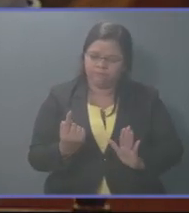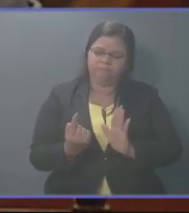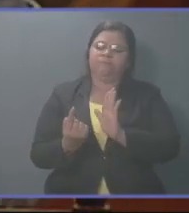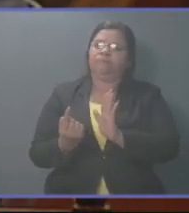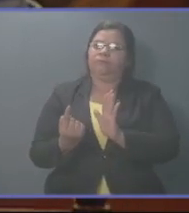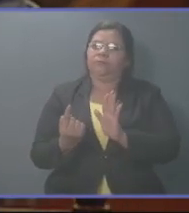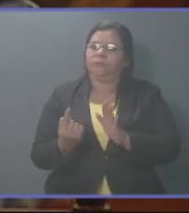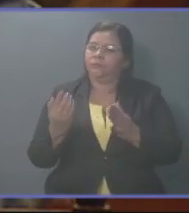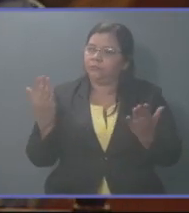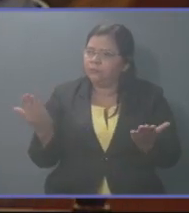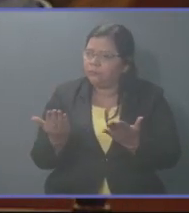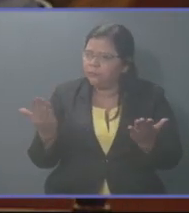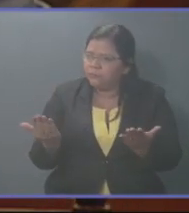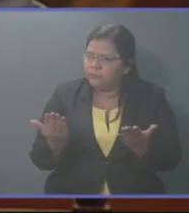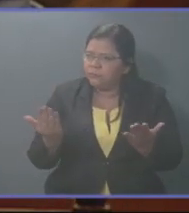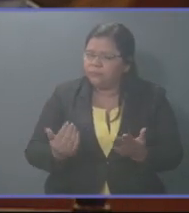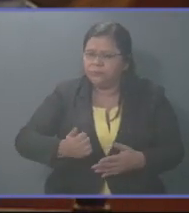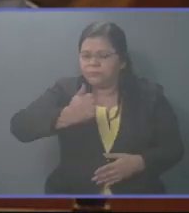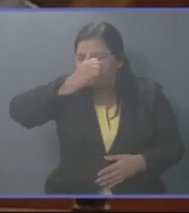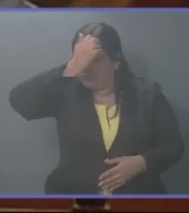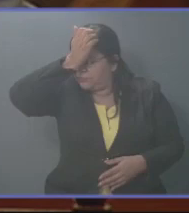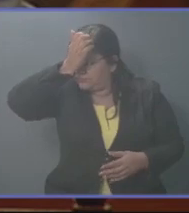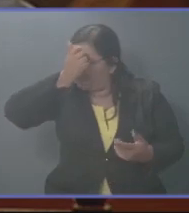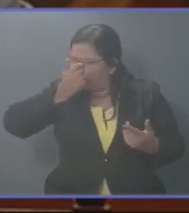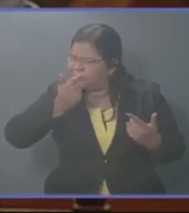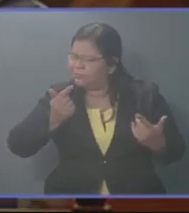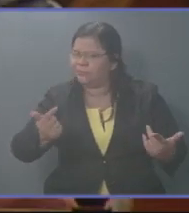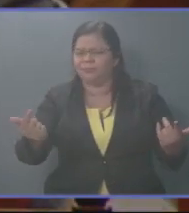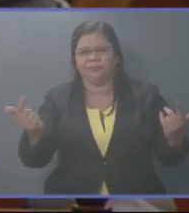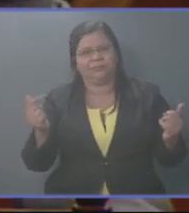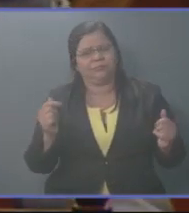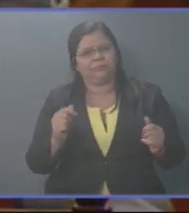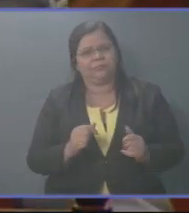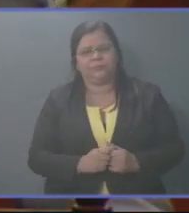Hacerlo es un error de incalculables